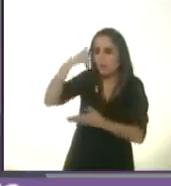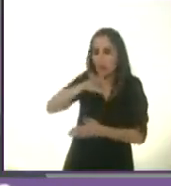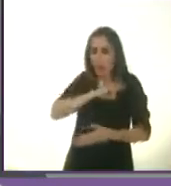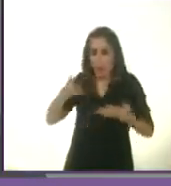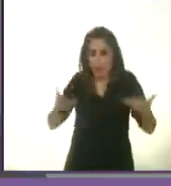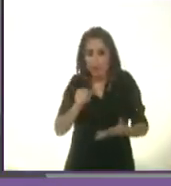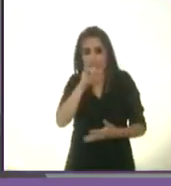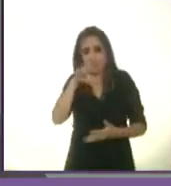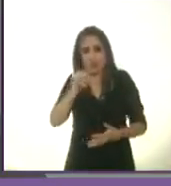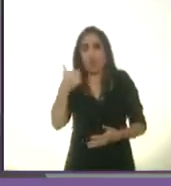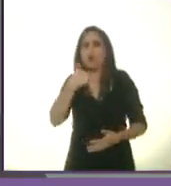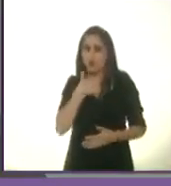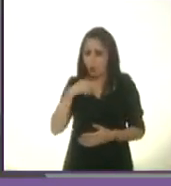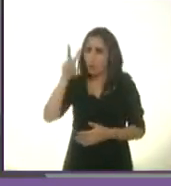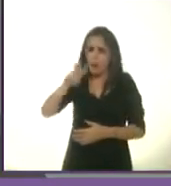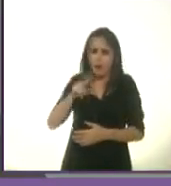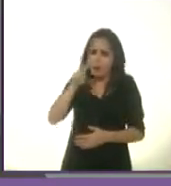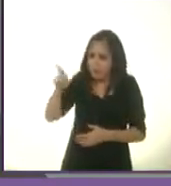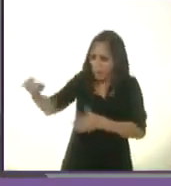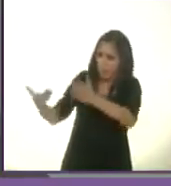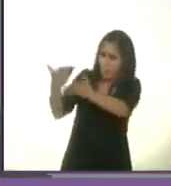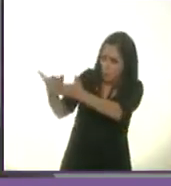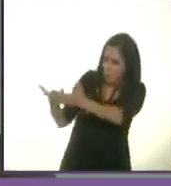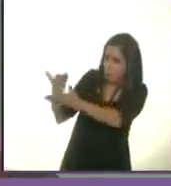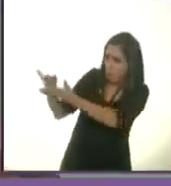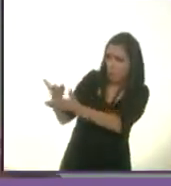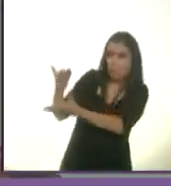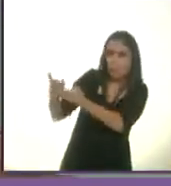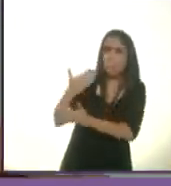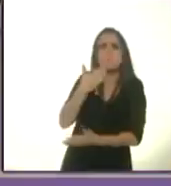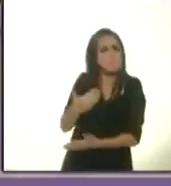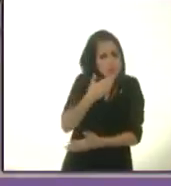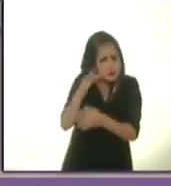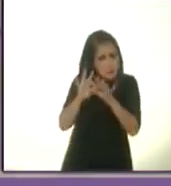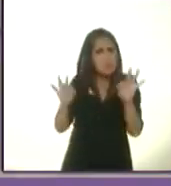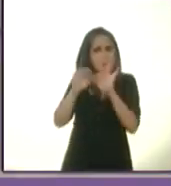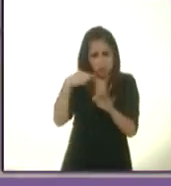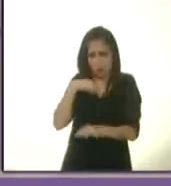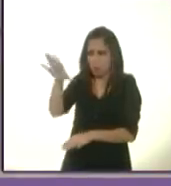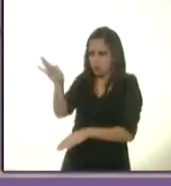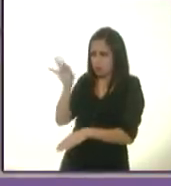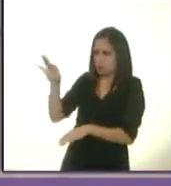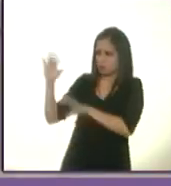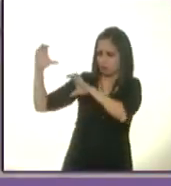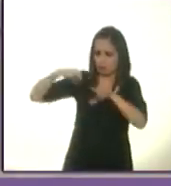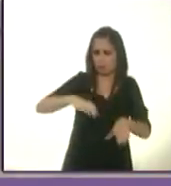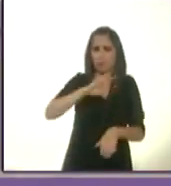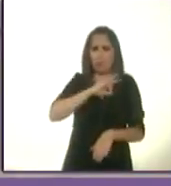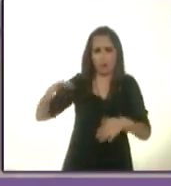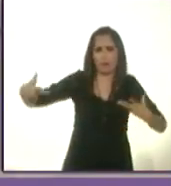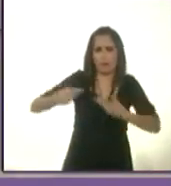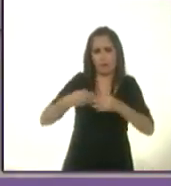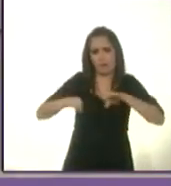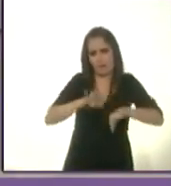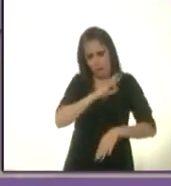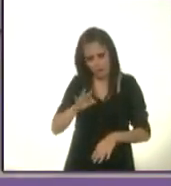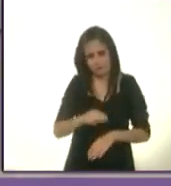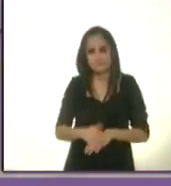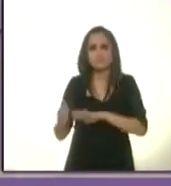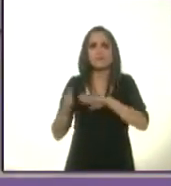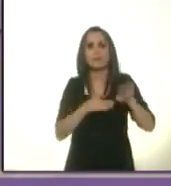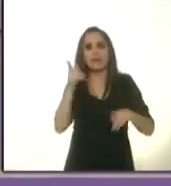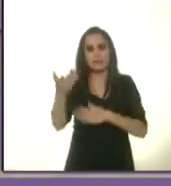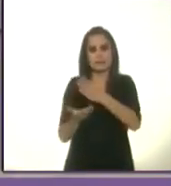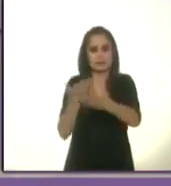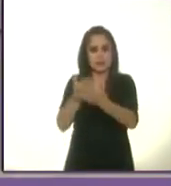porque han hecho propuestas muy importantes muchísimas gracias candidato marco rascón y justamente como lo plantea el candidato del partido